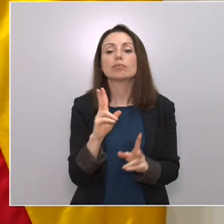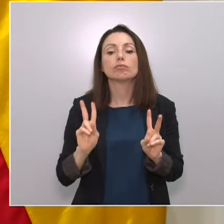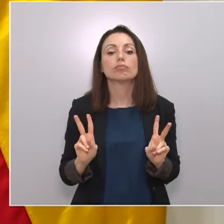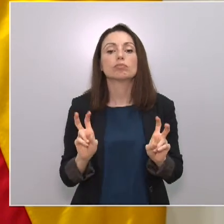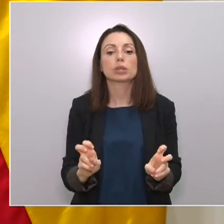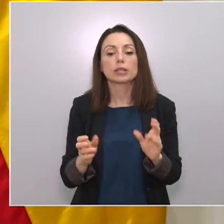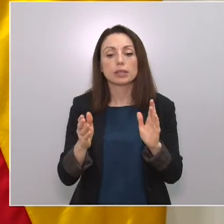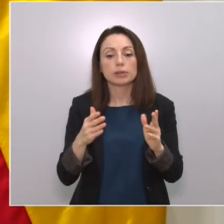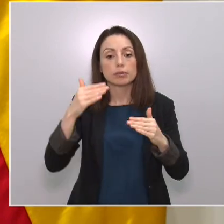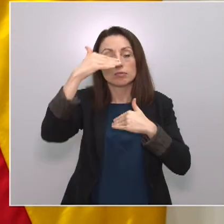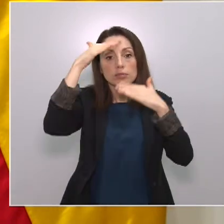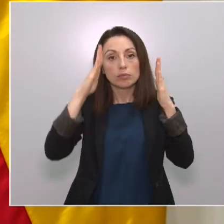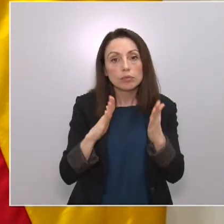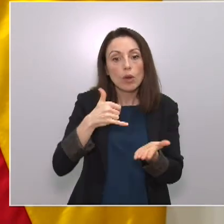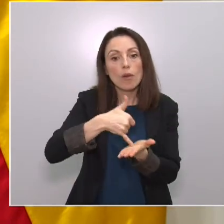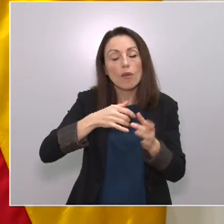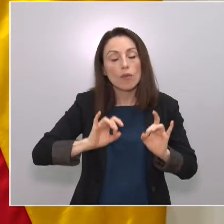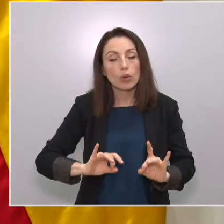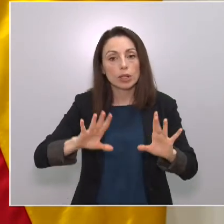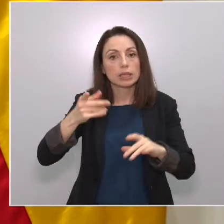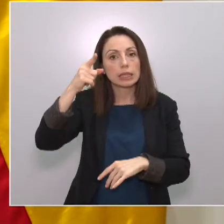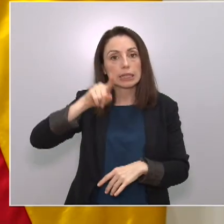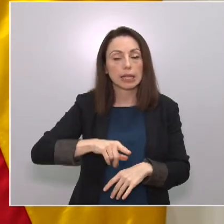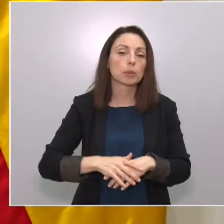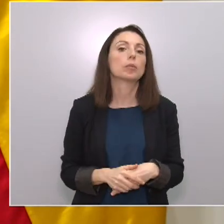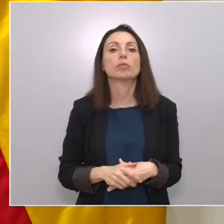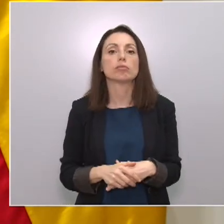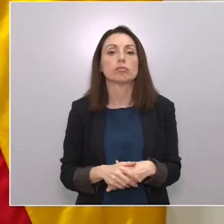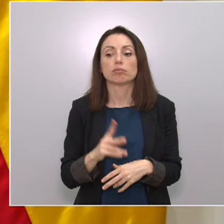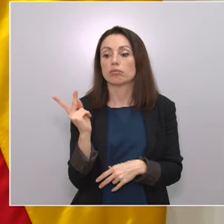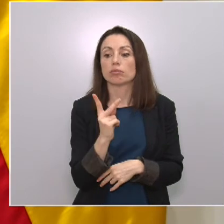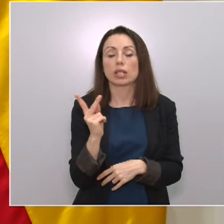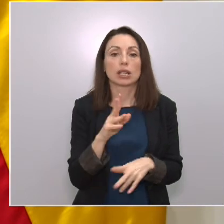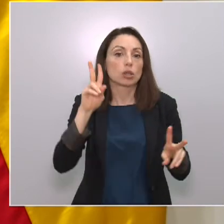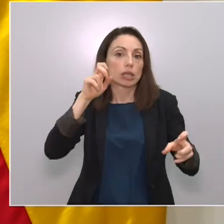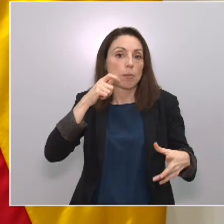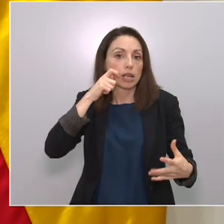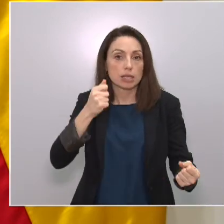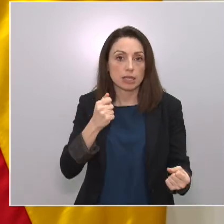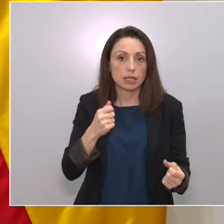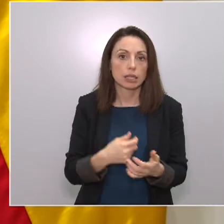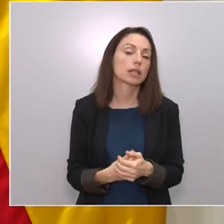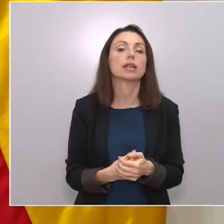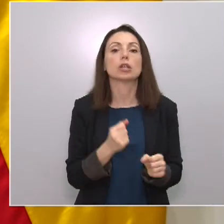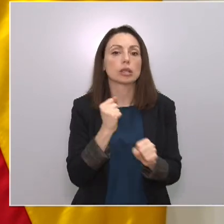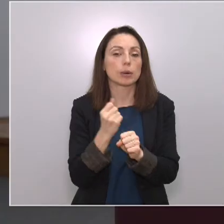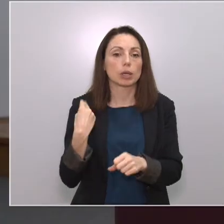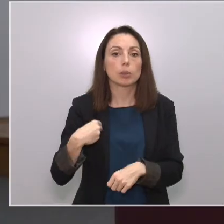tratar personas ahora mismo con vulnerabilidad. Estamos haciendo prácticamente el mismo abordaje desde el punto de vista sanitario, el mismo.